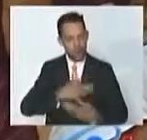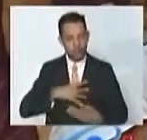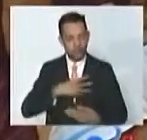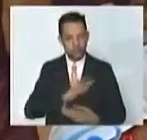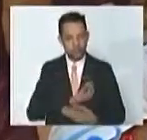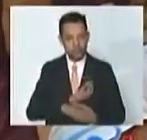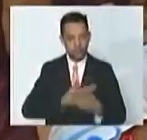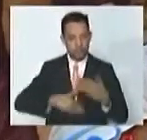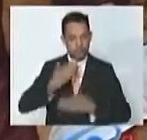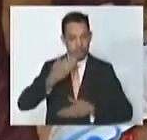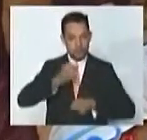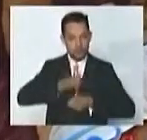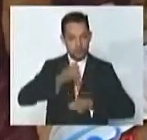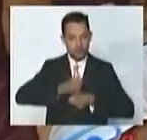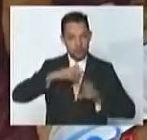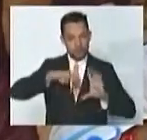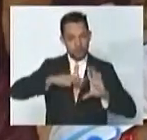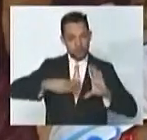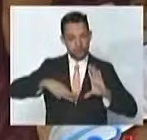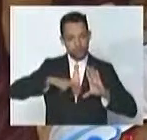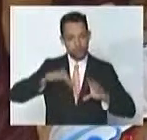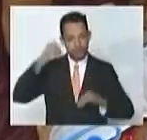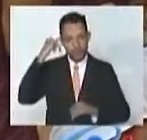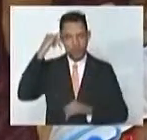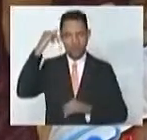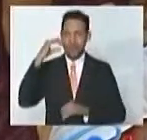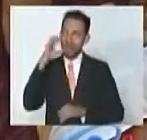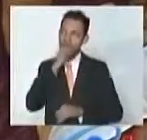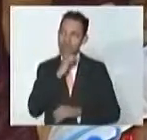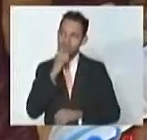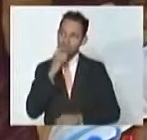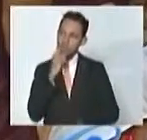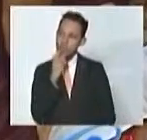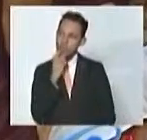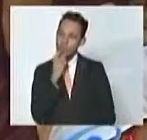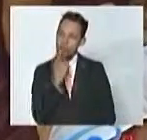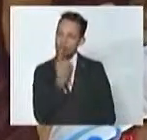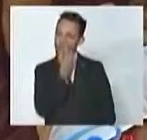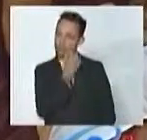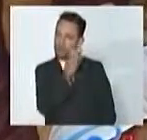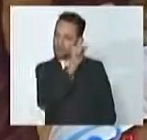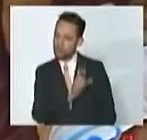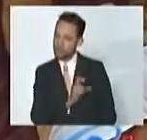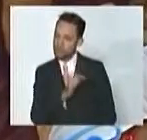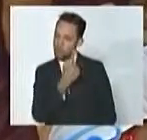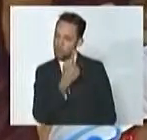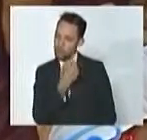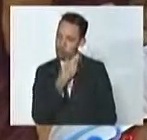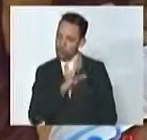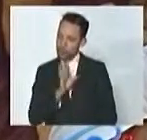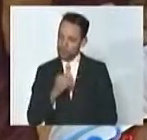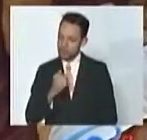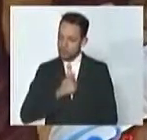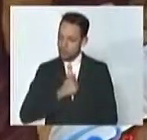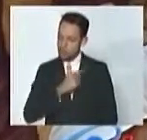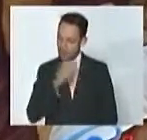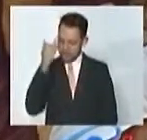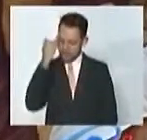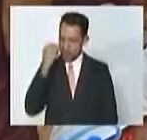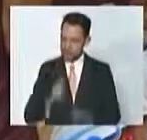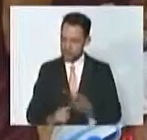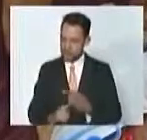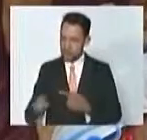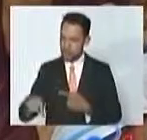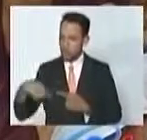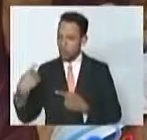médico, pues esto fue una idea de una persona, pero yo sabía que necesitaba para un